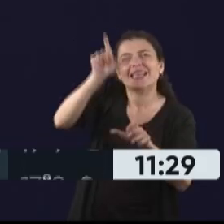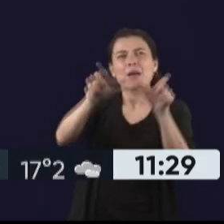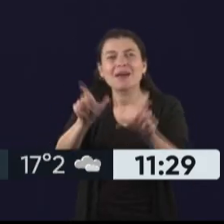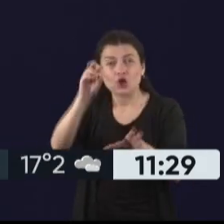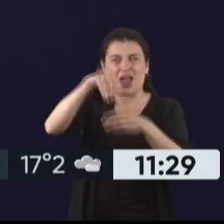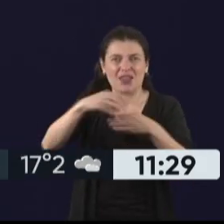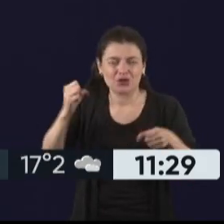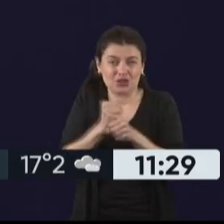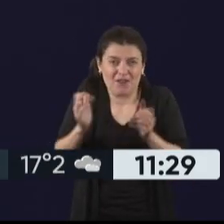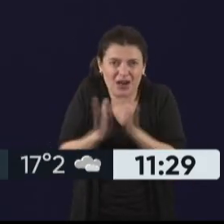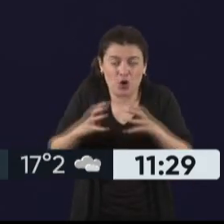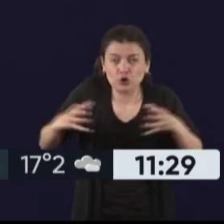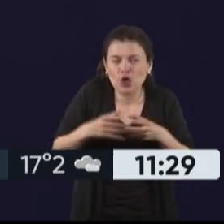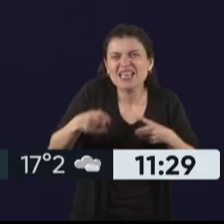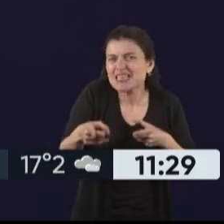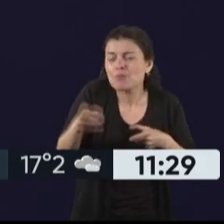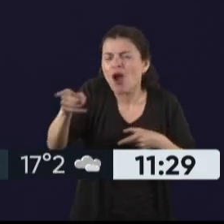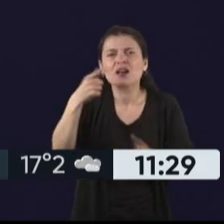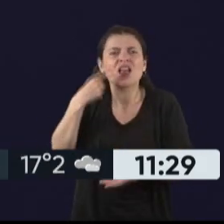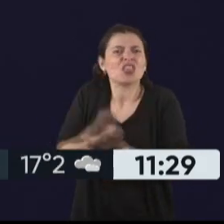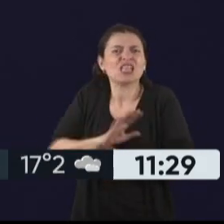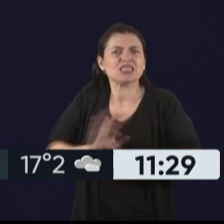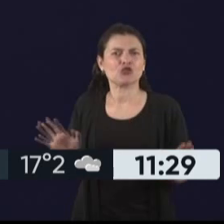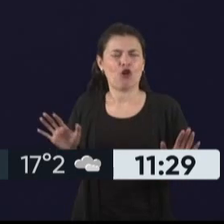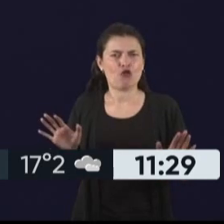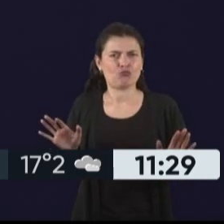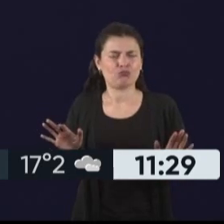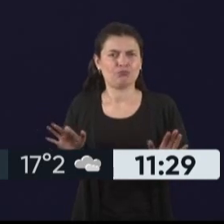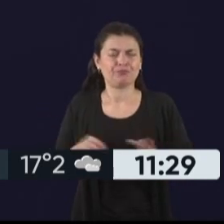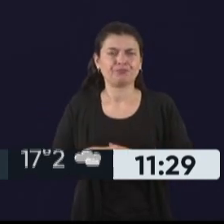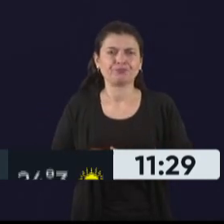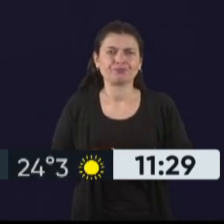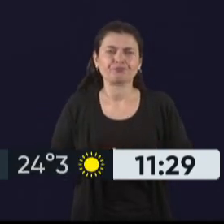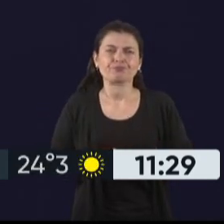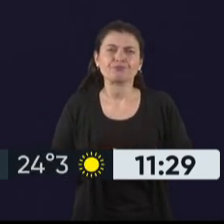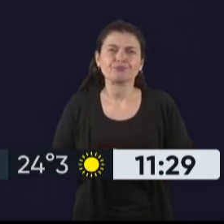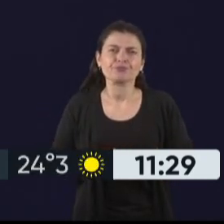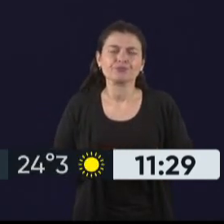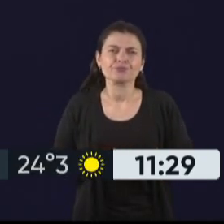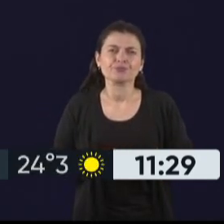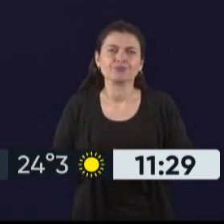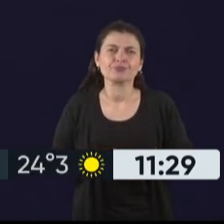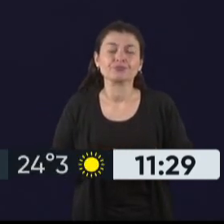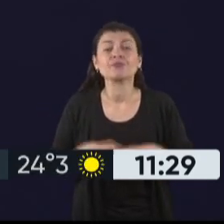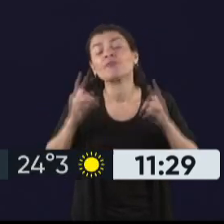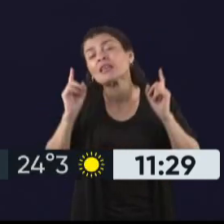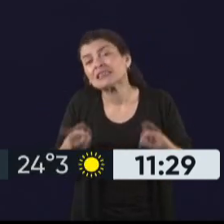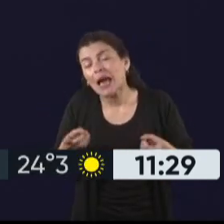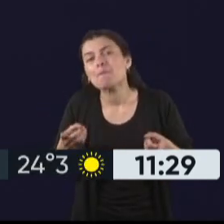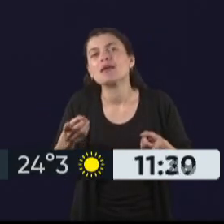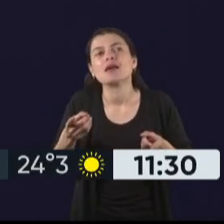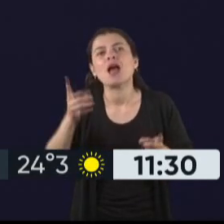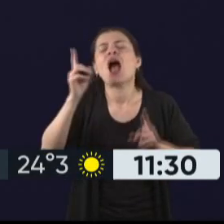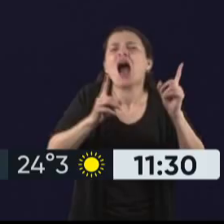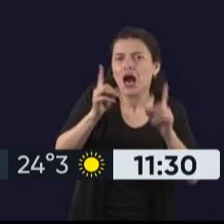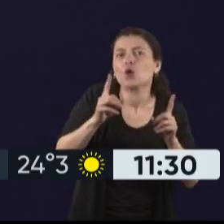hoy él, y él decide con quiénes son sus colaboradores más directos, como los que conformamos el gabinete, más allá del cambio obligado,